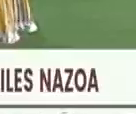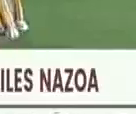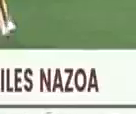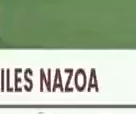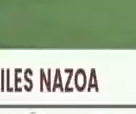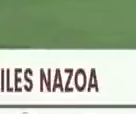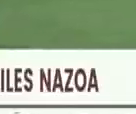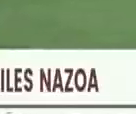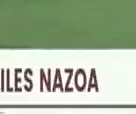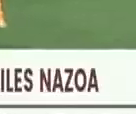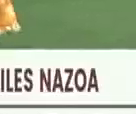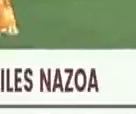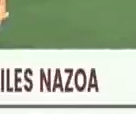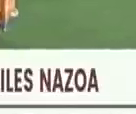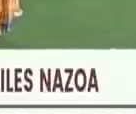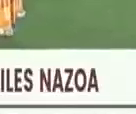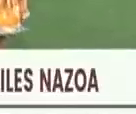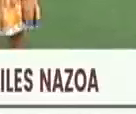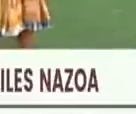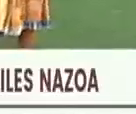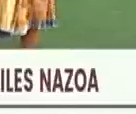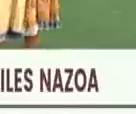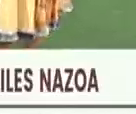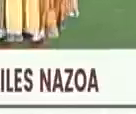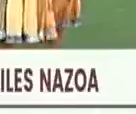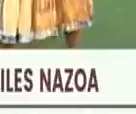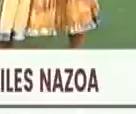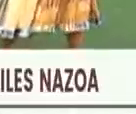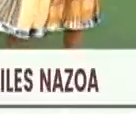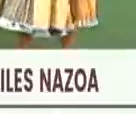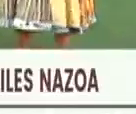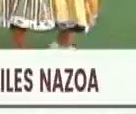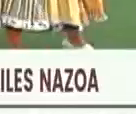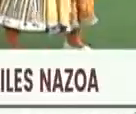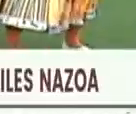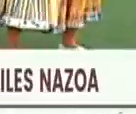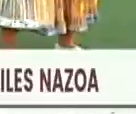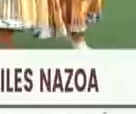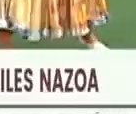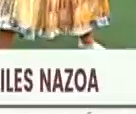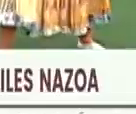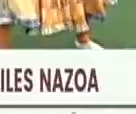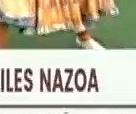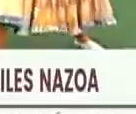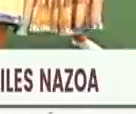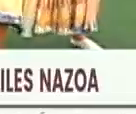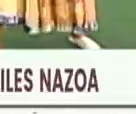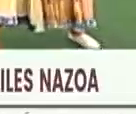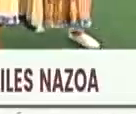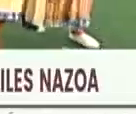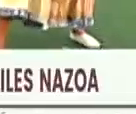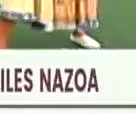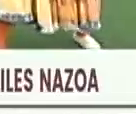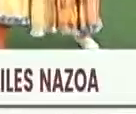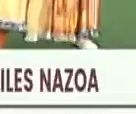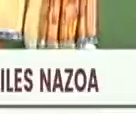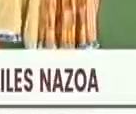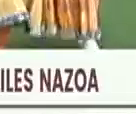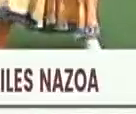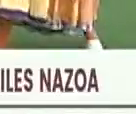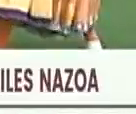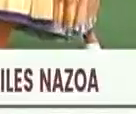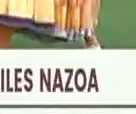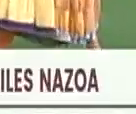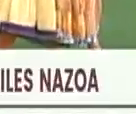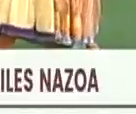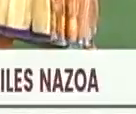Apenas llegaron ahí a la guerra mundial, otro general que también defendía sus patrimonios y todas esas cosas, le tiró un